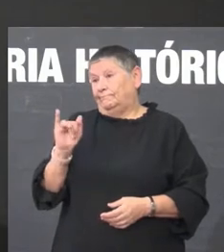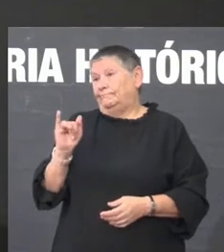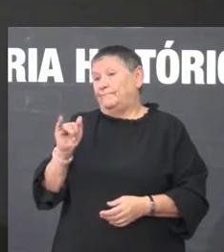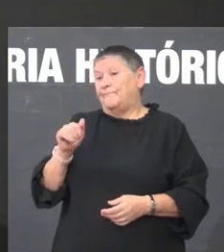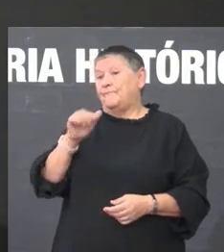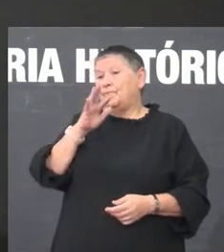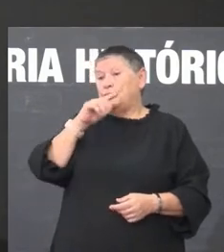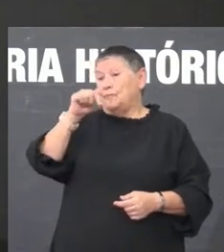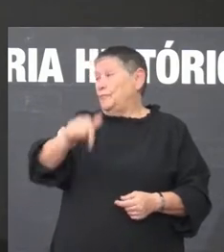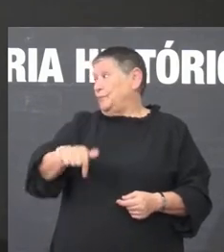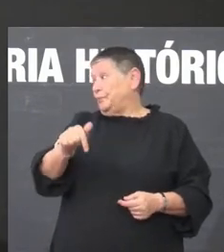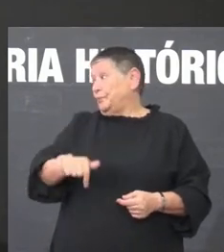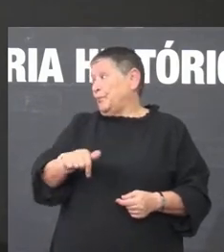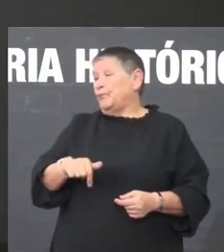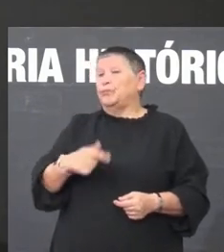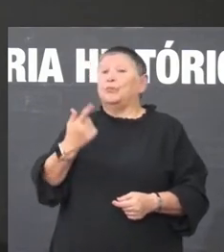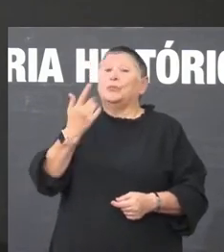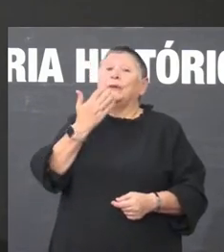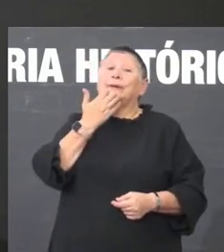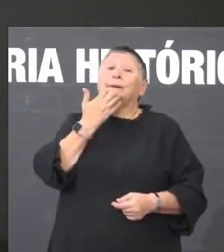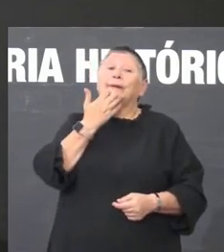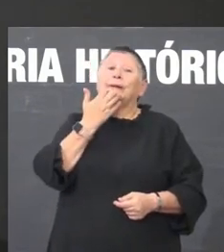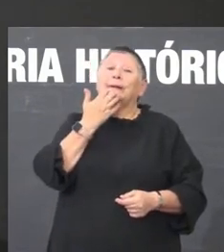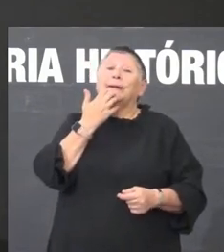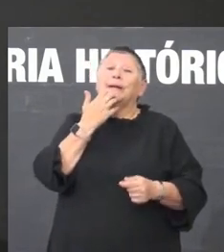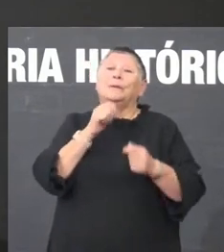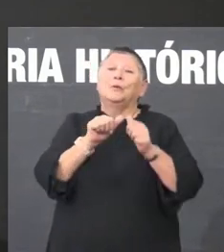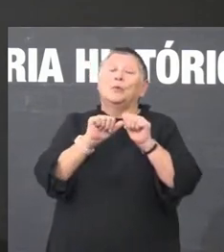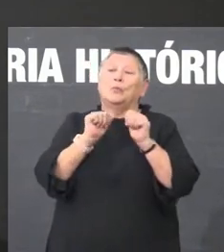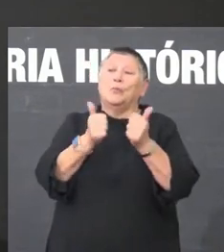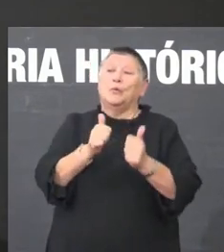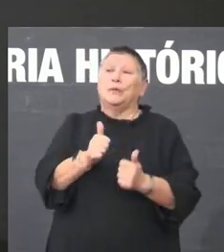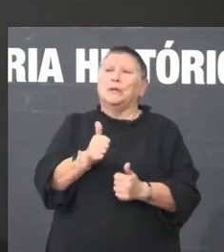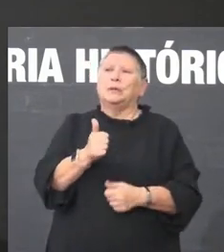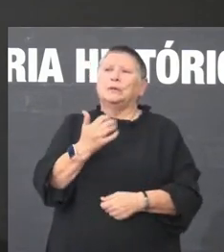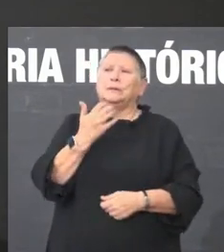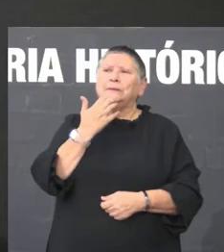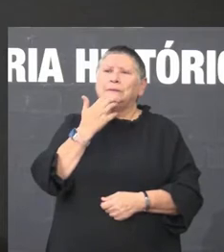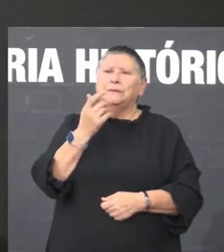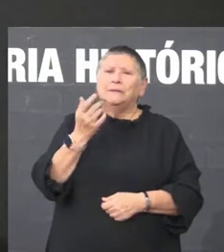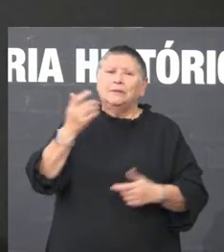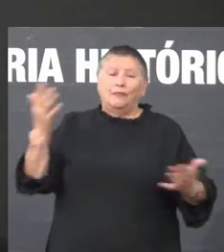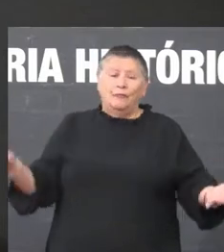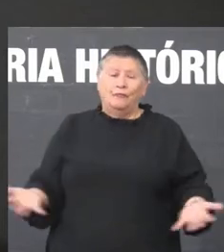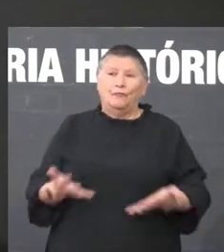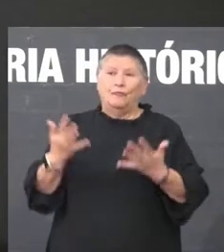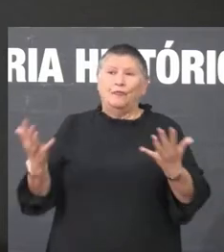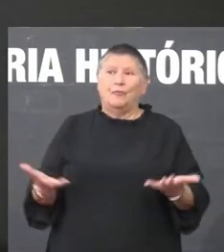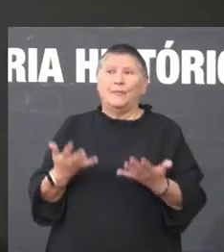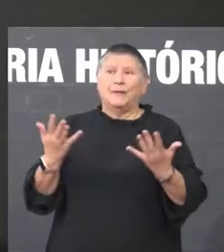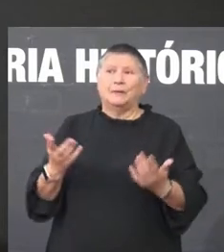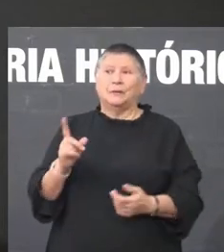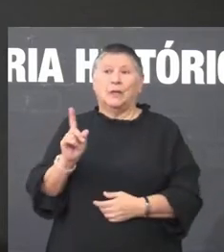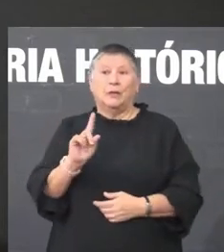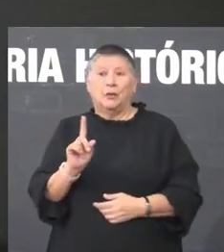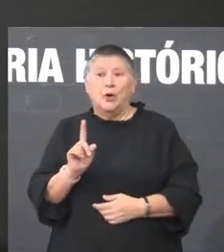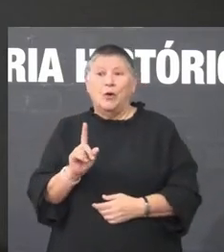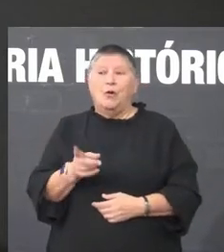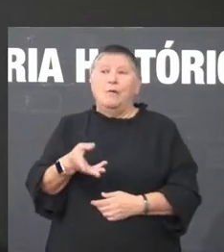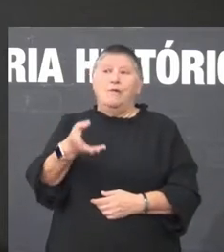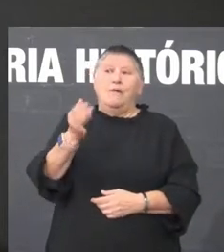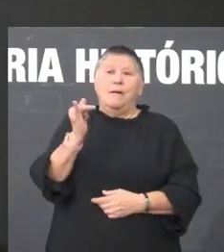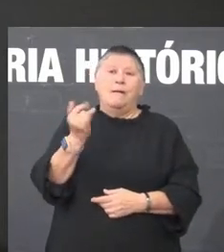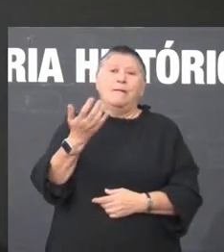hoy un ejemplo de que si no hay un fomento o si lo que hay es ciertas